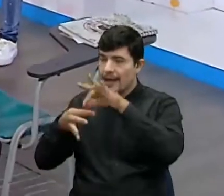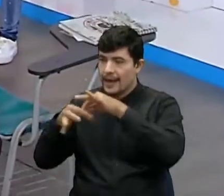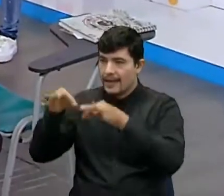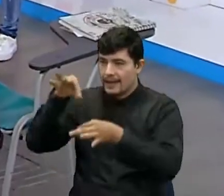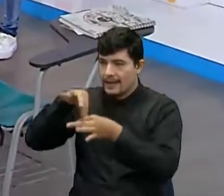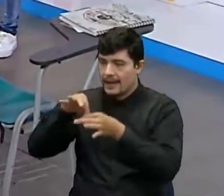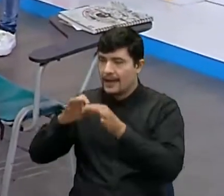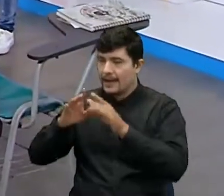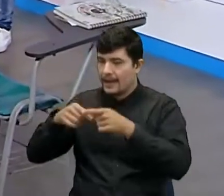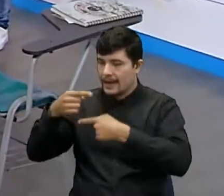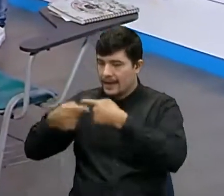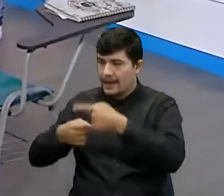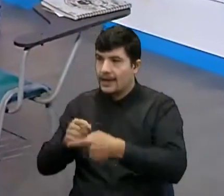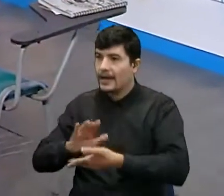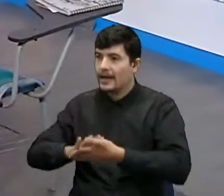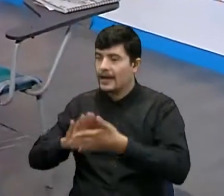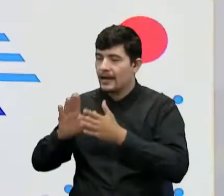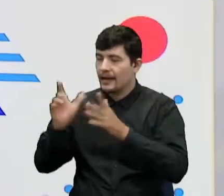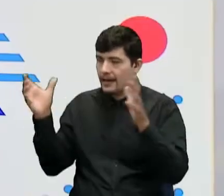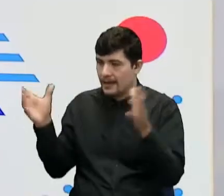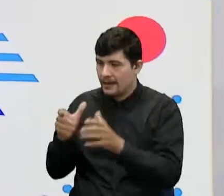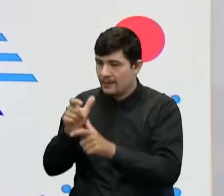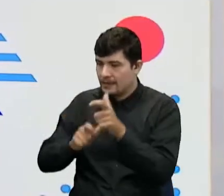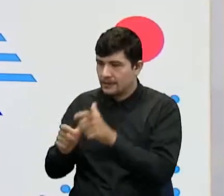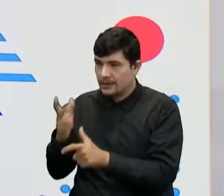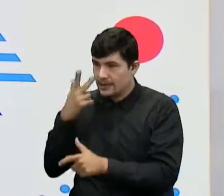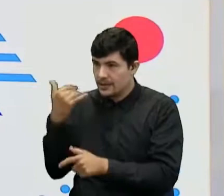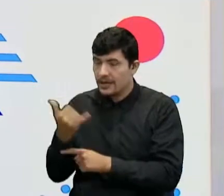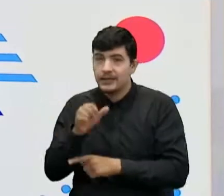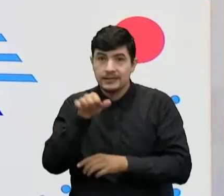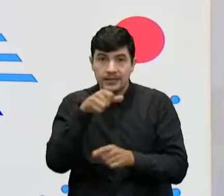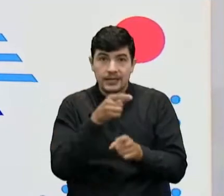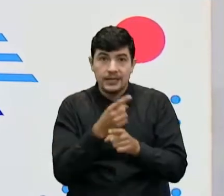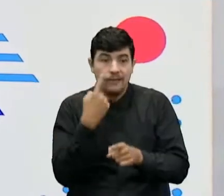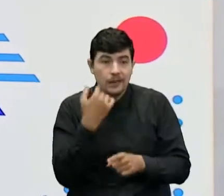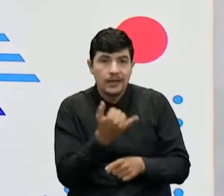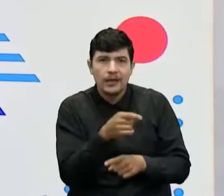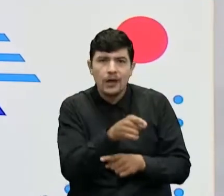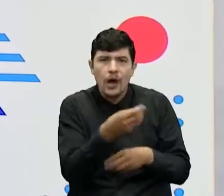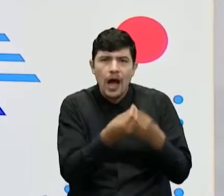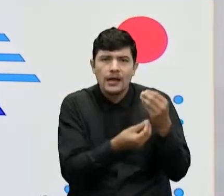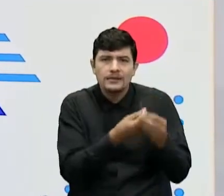Y donde la hizo Lo más curioso Fue que lo hizo Con unos Unos guisajes Unas alberjas